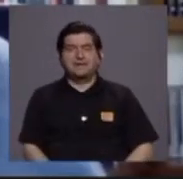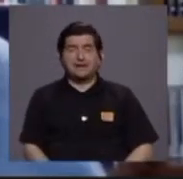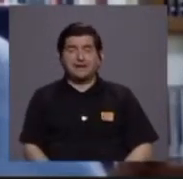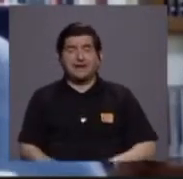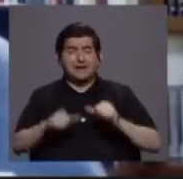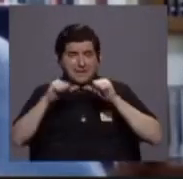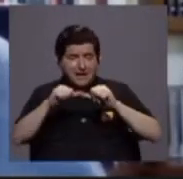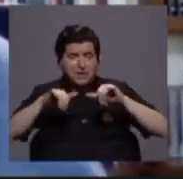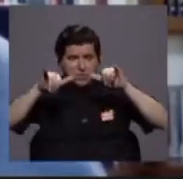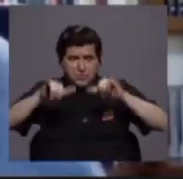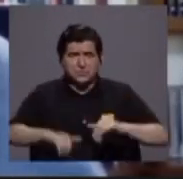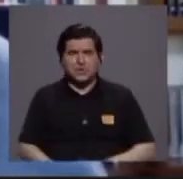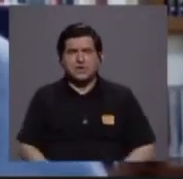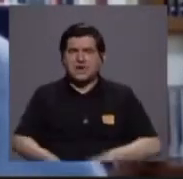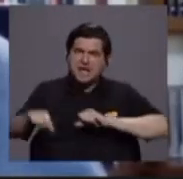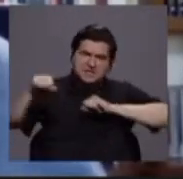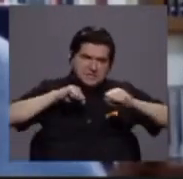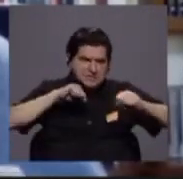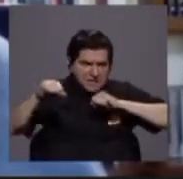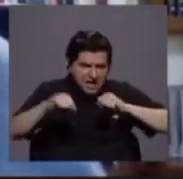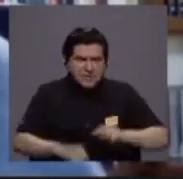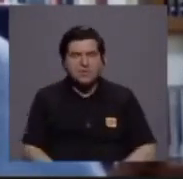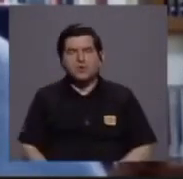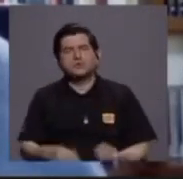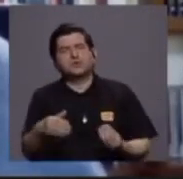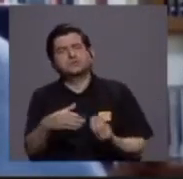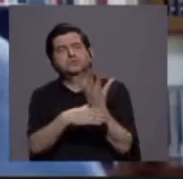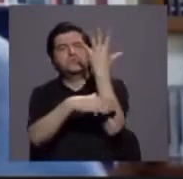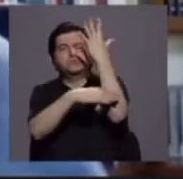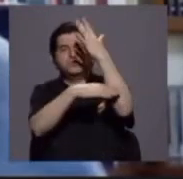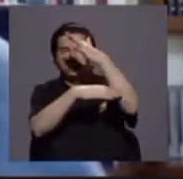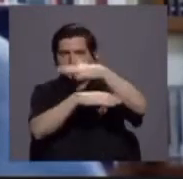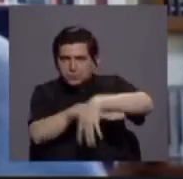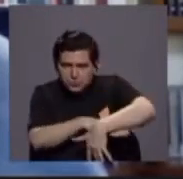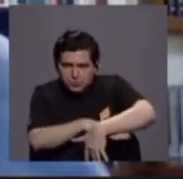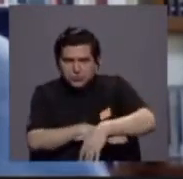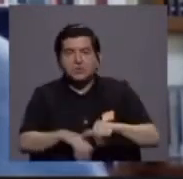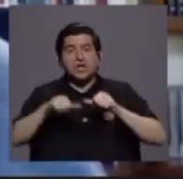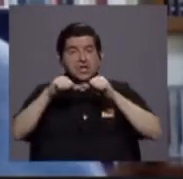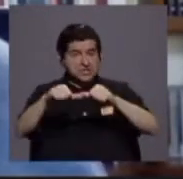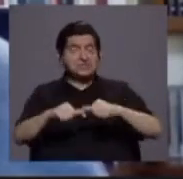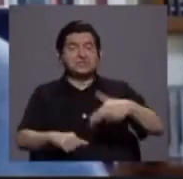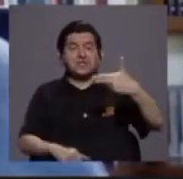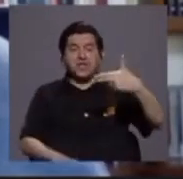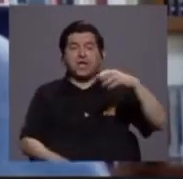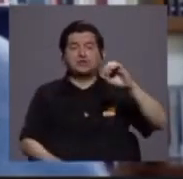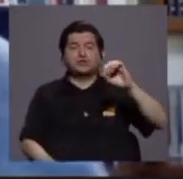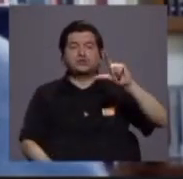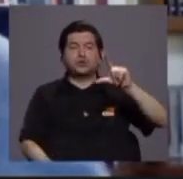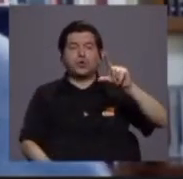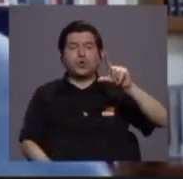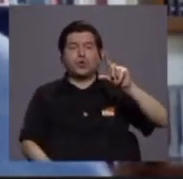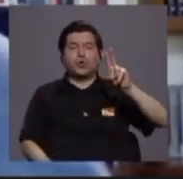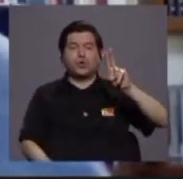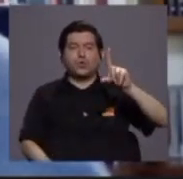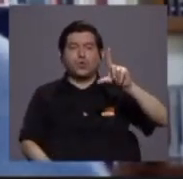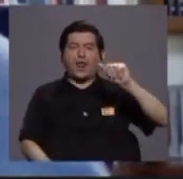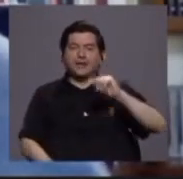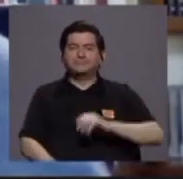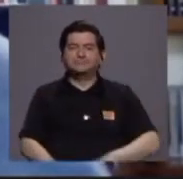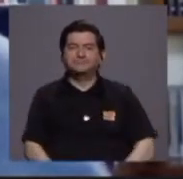poblado. Terremotos van, erupciones del volcán vienen y sigue aquí Cholula. Entonces aquí estamos.